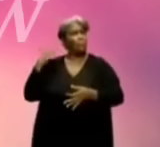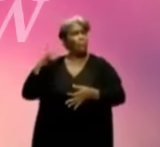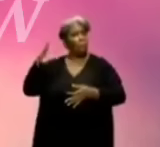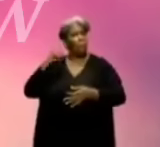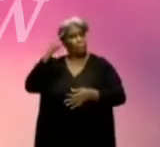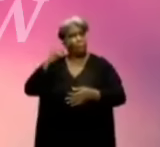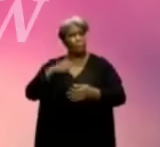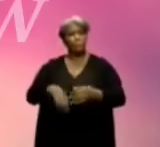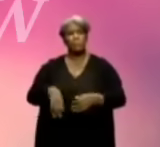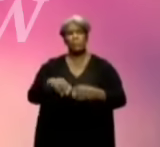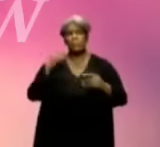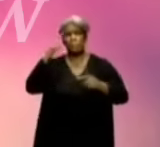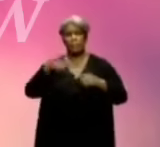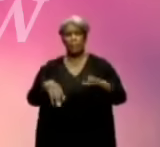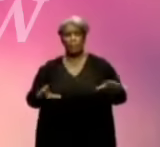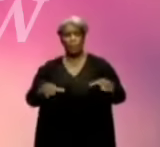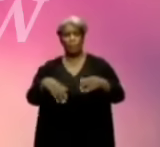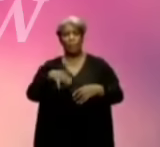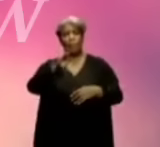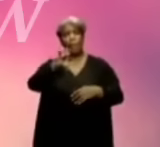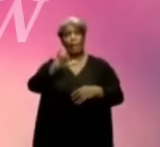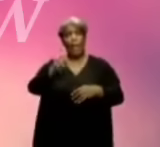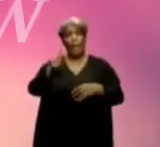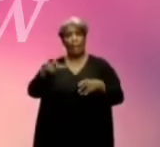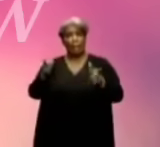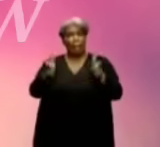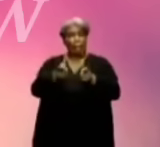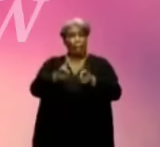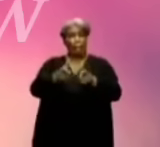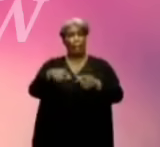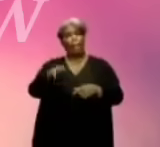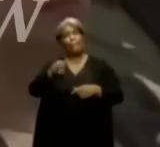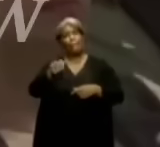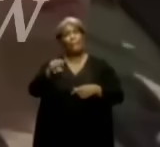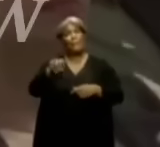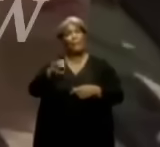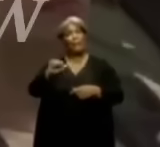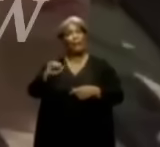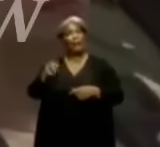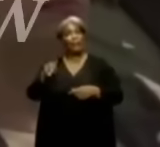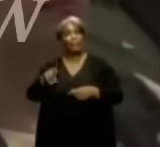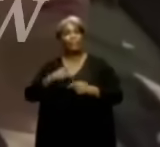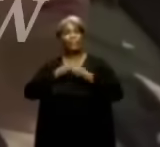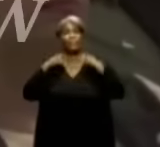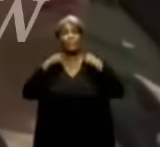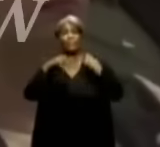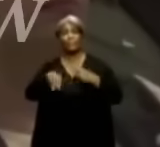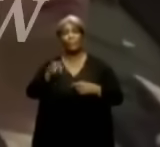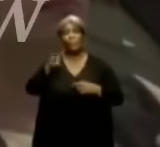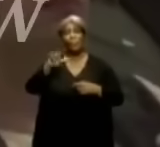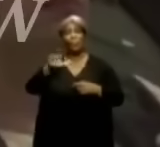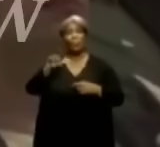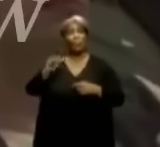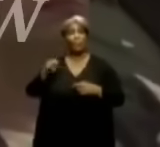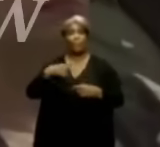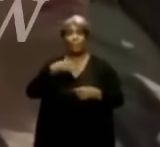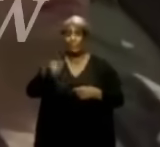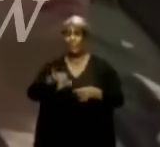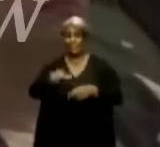yo le llamo mini-kite, el padre Jorge Williams no le gusta que le digan así, sino unidades de